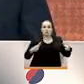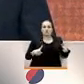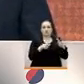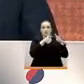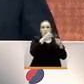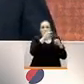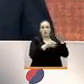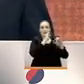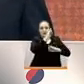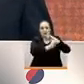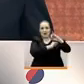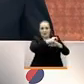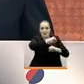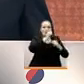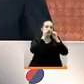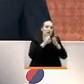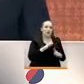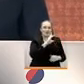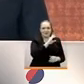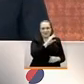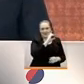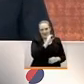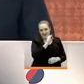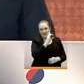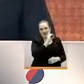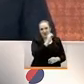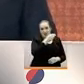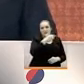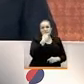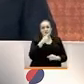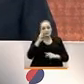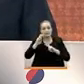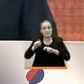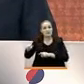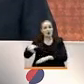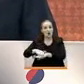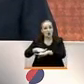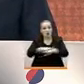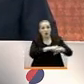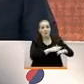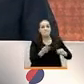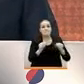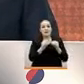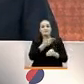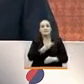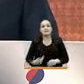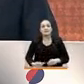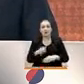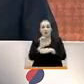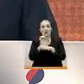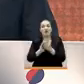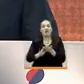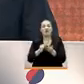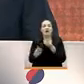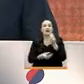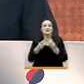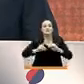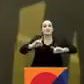que dejaron más de un centenar de muertos y demanda también a la administración de Guillermo Lasso implementar acciones para evitar que se